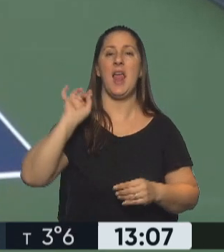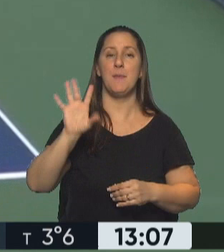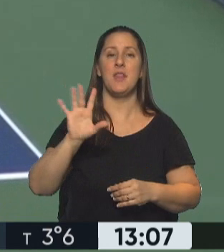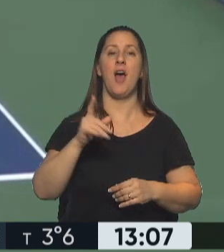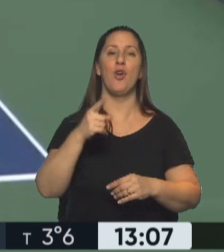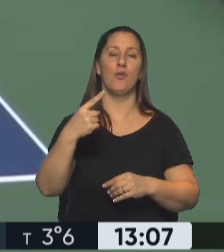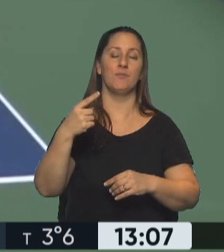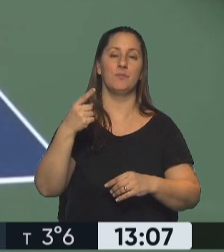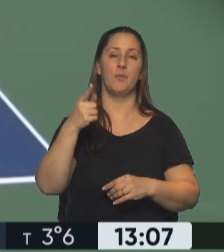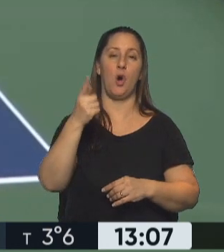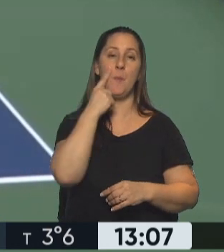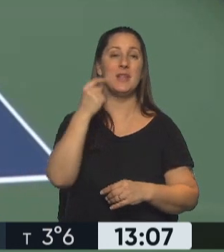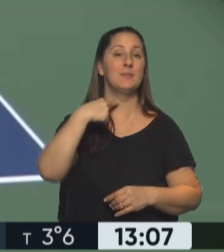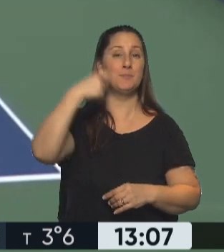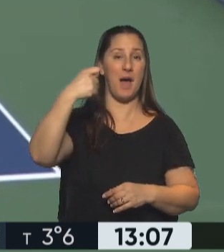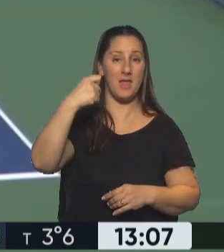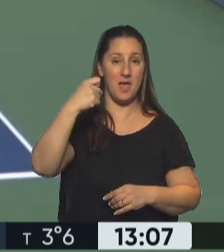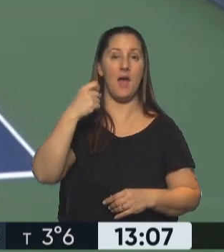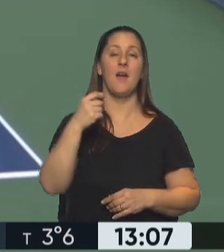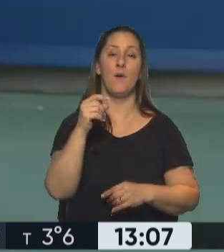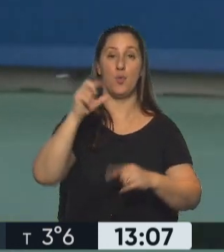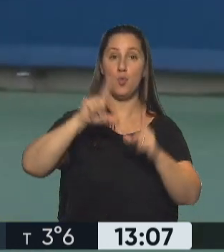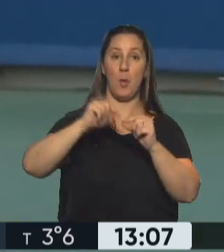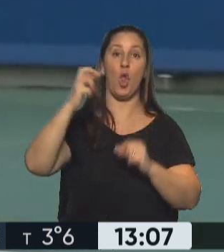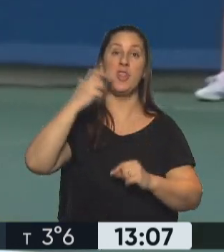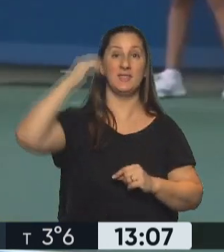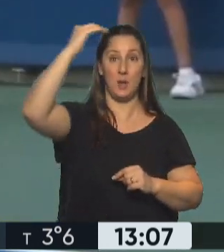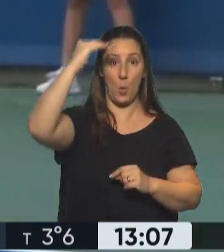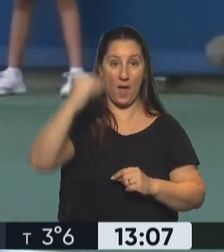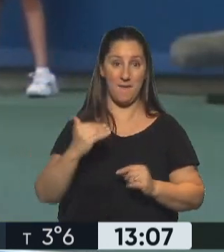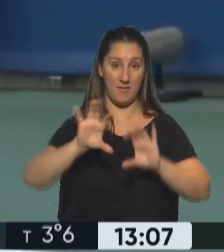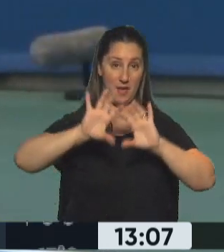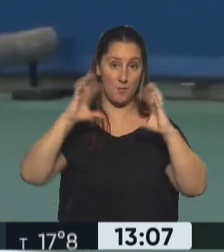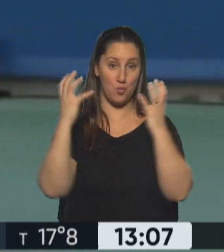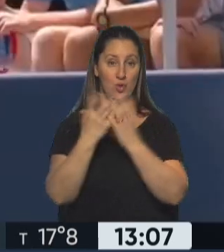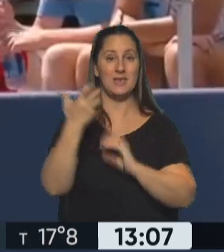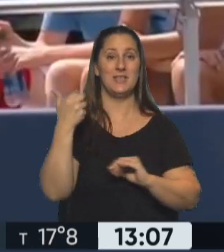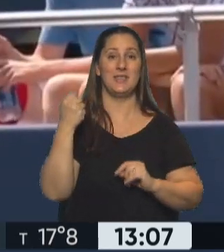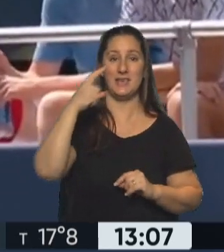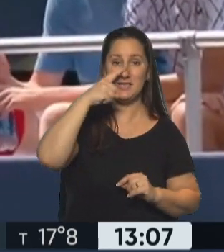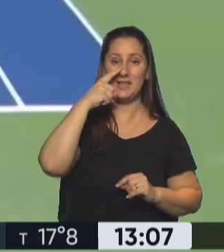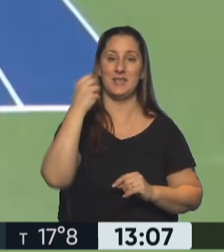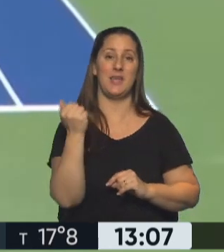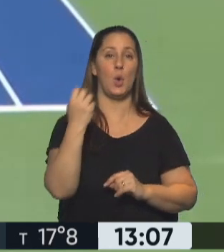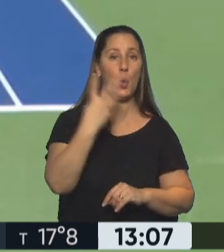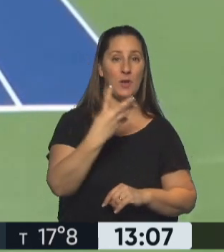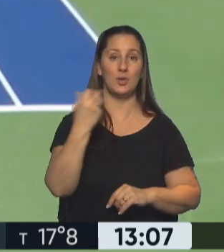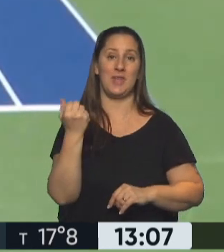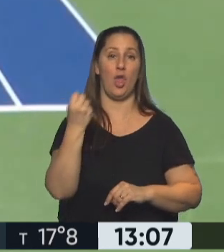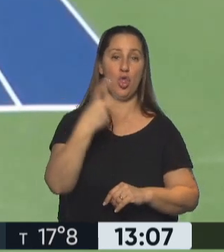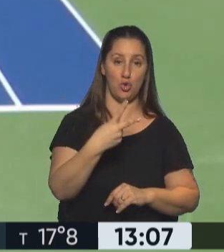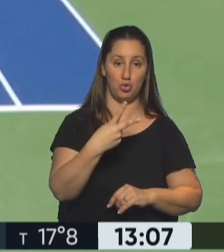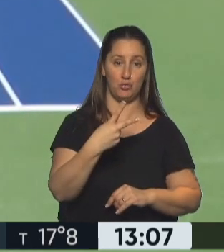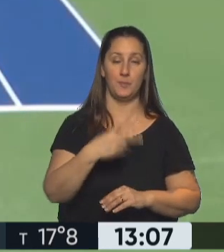español Roberto Bautista Agut, el 19 en el ranking mundial, por 6-7, 6-4 y 6-2. Y